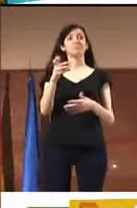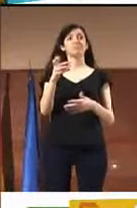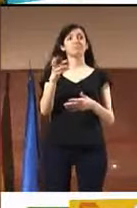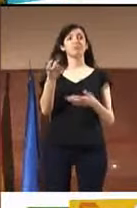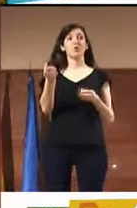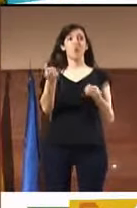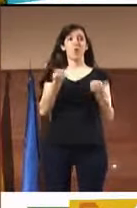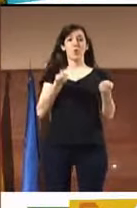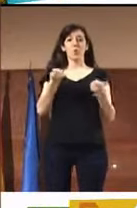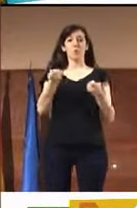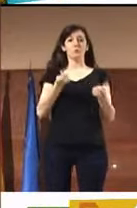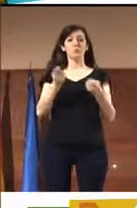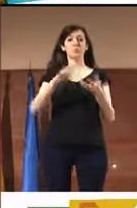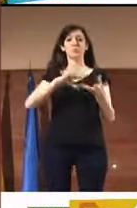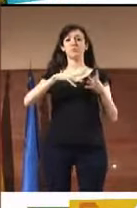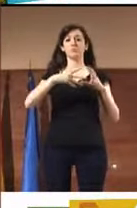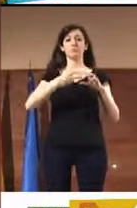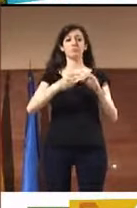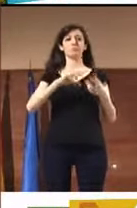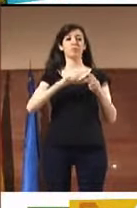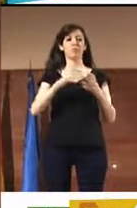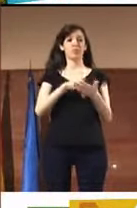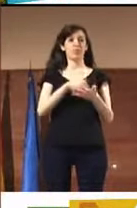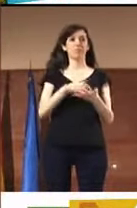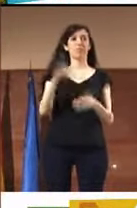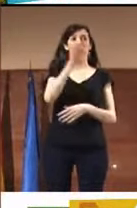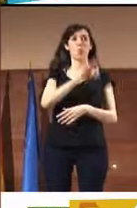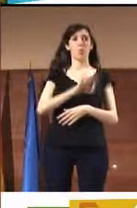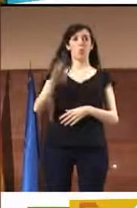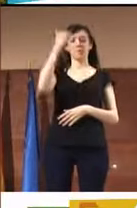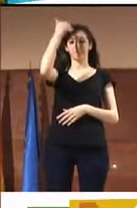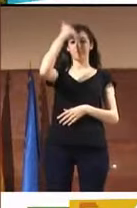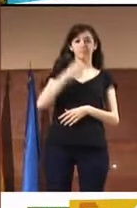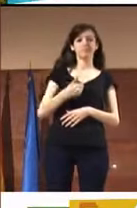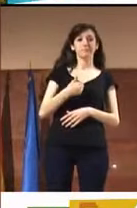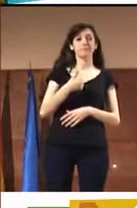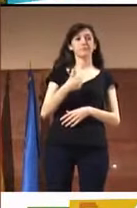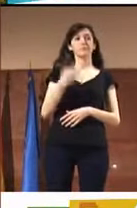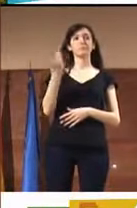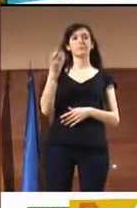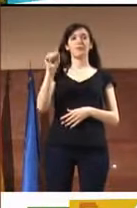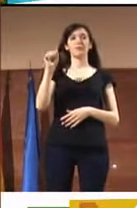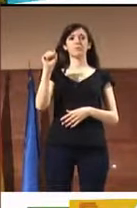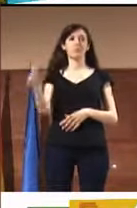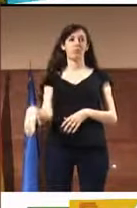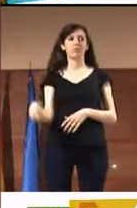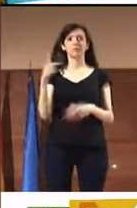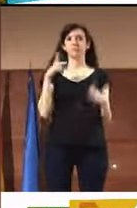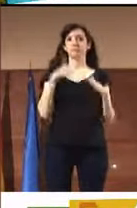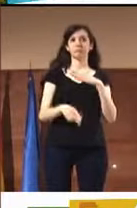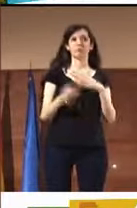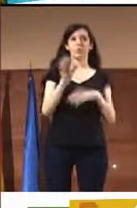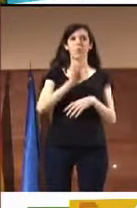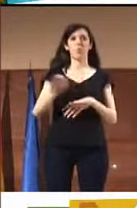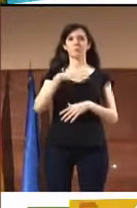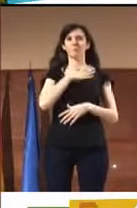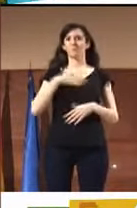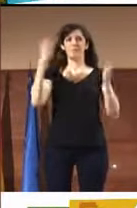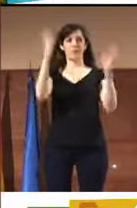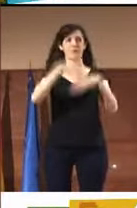demasiado bajo o que tengan alguna hemiplegia, una hemiparesia, y evitar que ese brazo caiga o que ese brazo vaya a posturas incómodas.